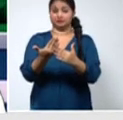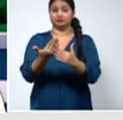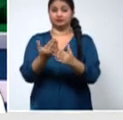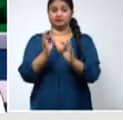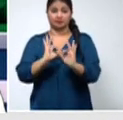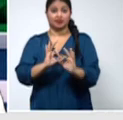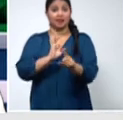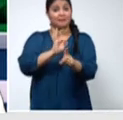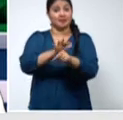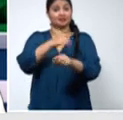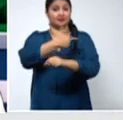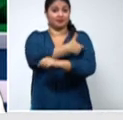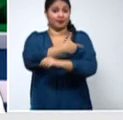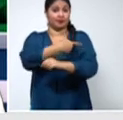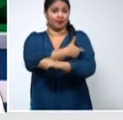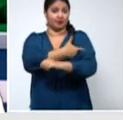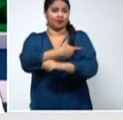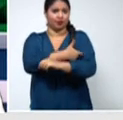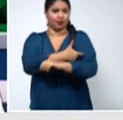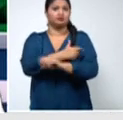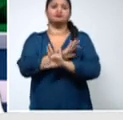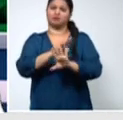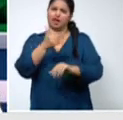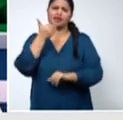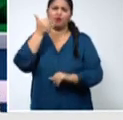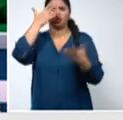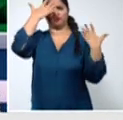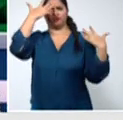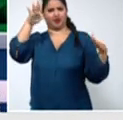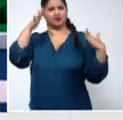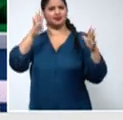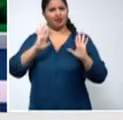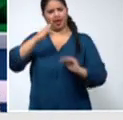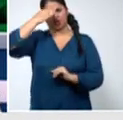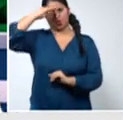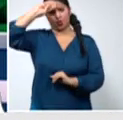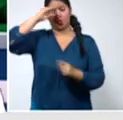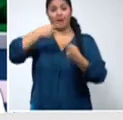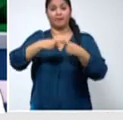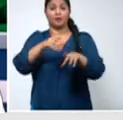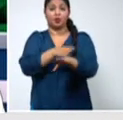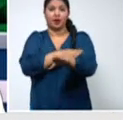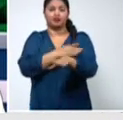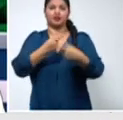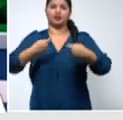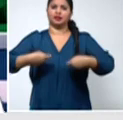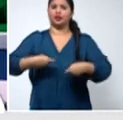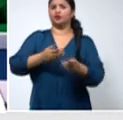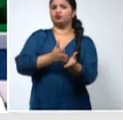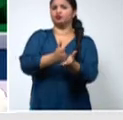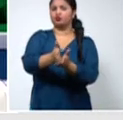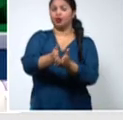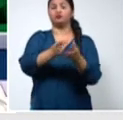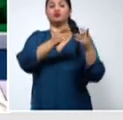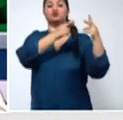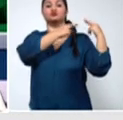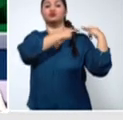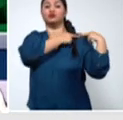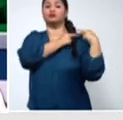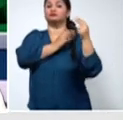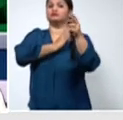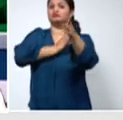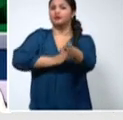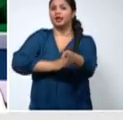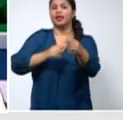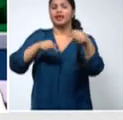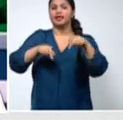nuestros candidatos vacunales, como se explicó también en esta conferencia, pues indiscutiblemente es algo positivo para